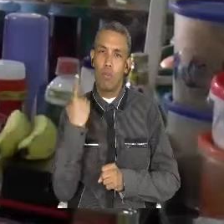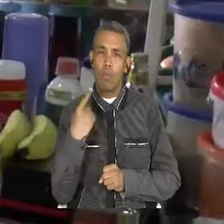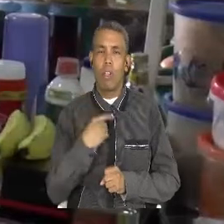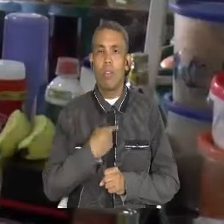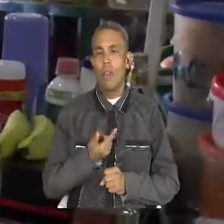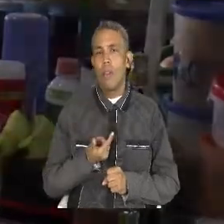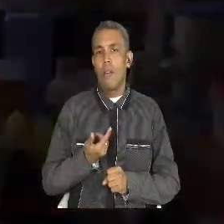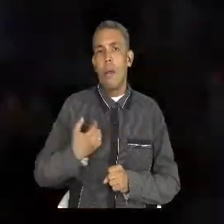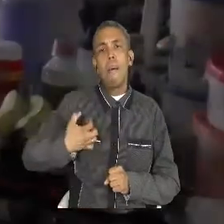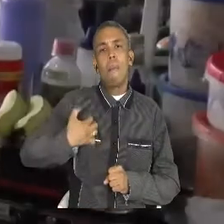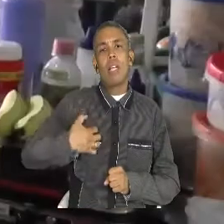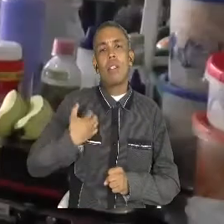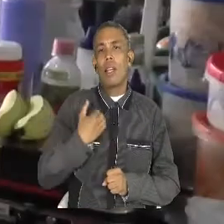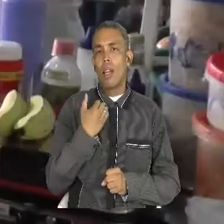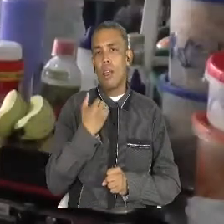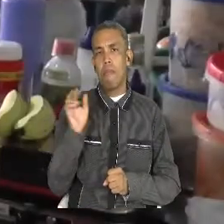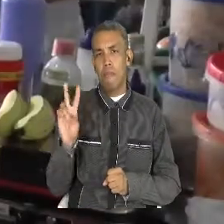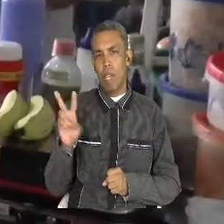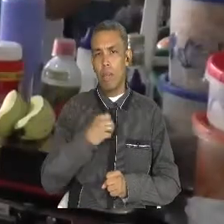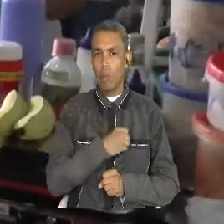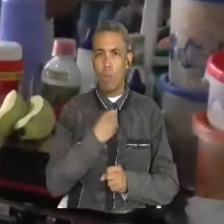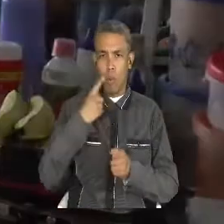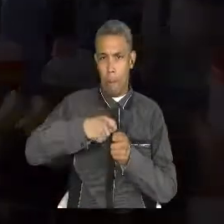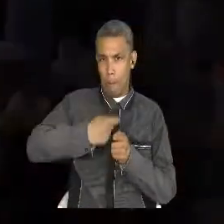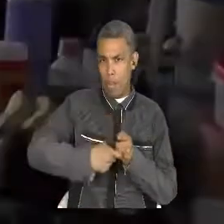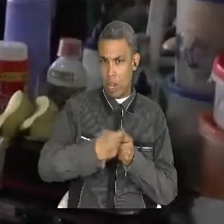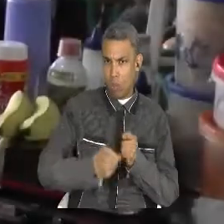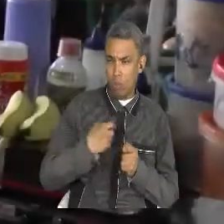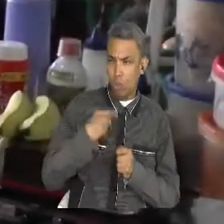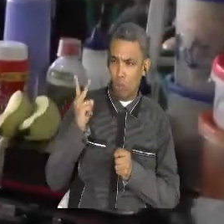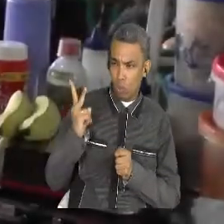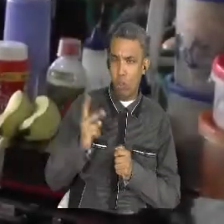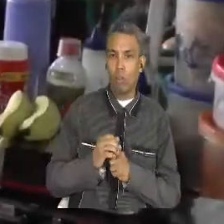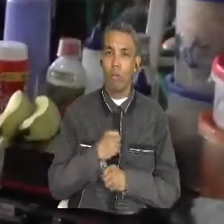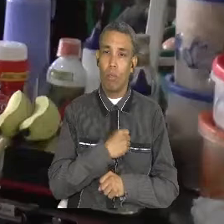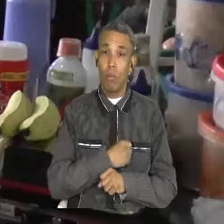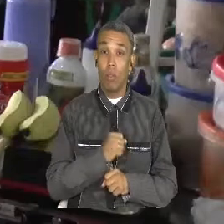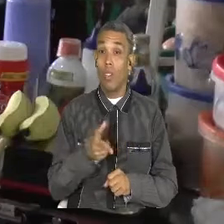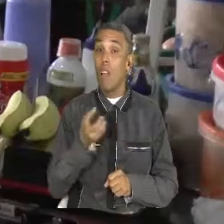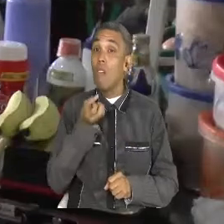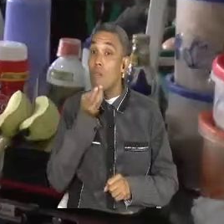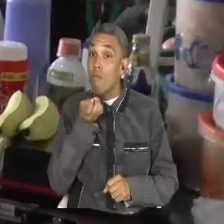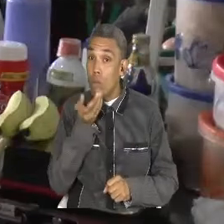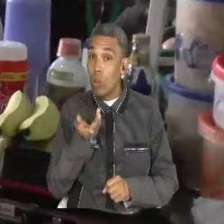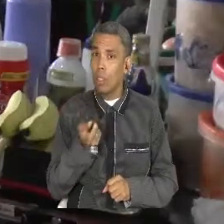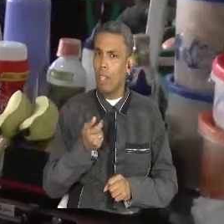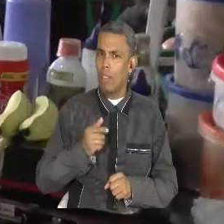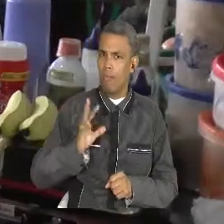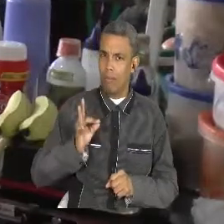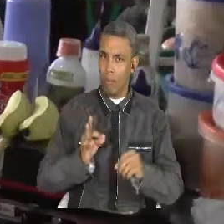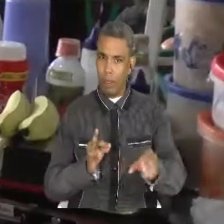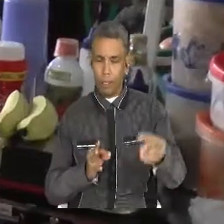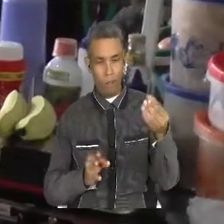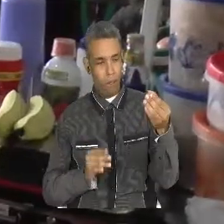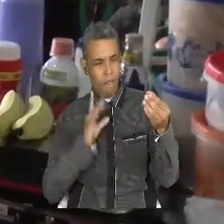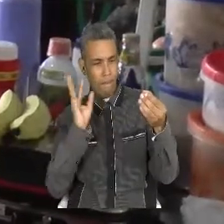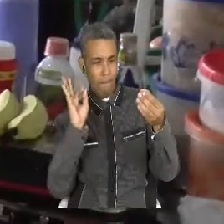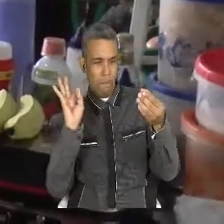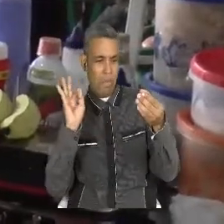verdes, por favor. Unos dos bananos. Siempre busquemos fruta joven, fruta bonita, fruta que no